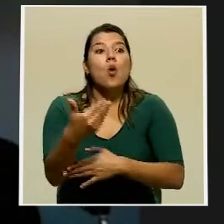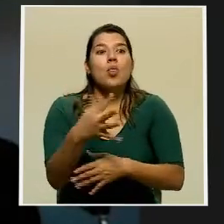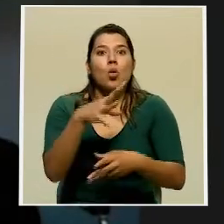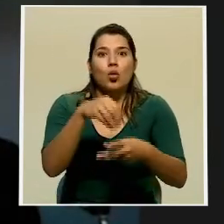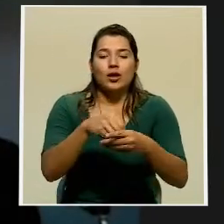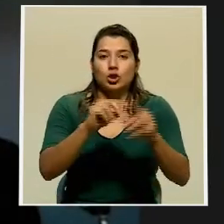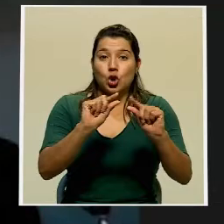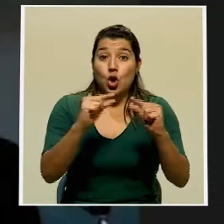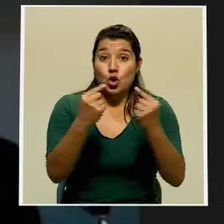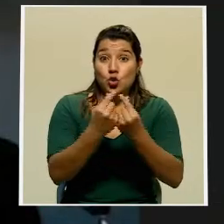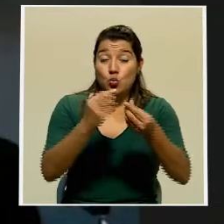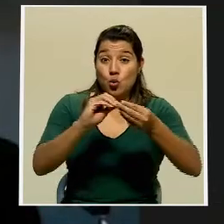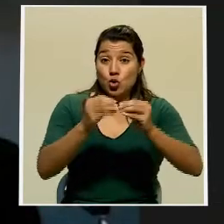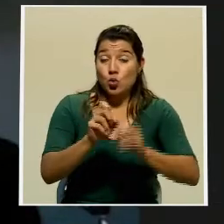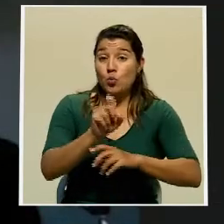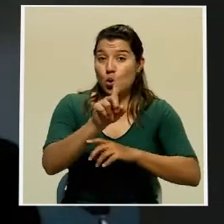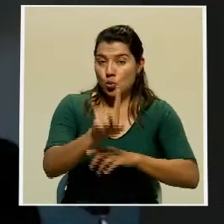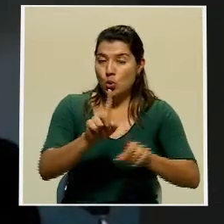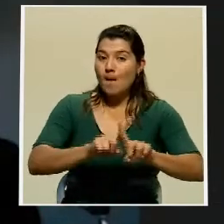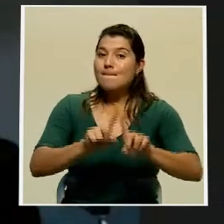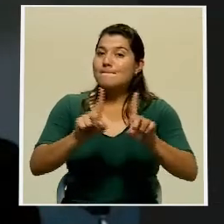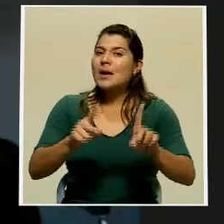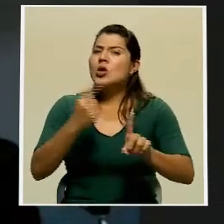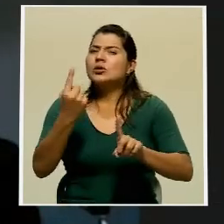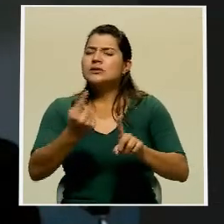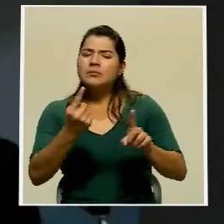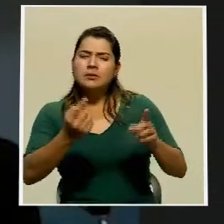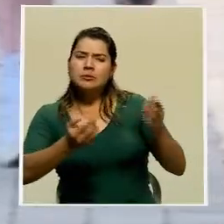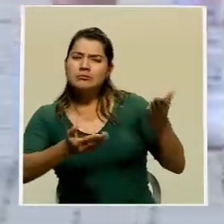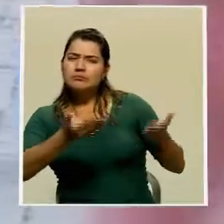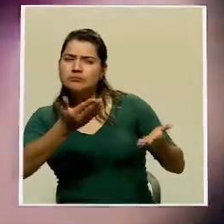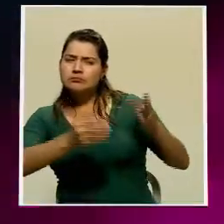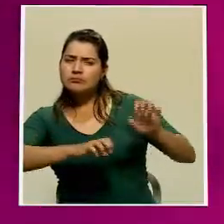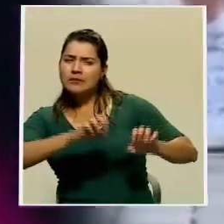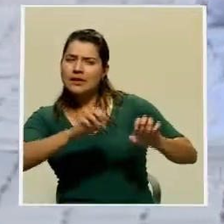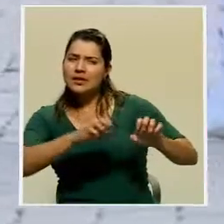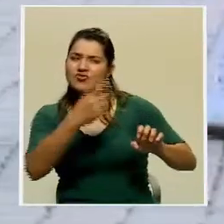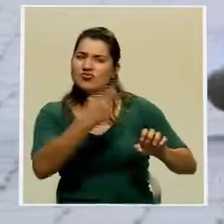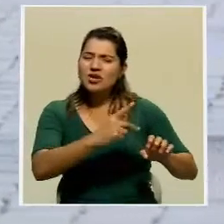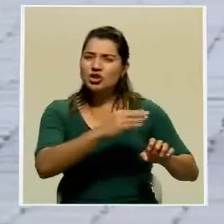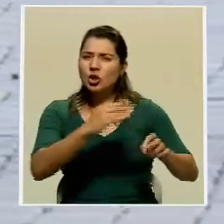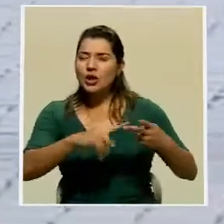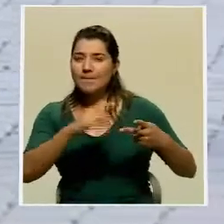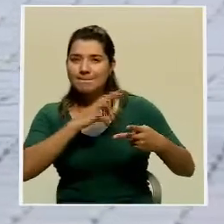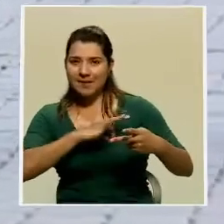y sobre todo poniendo en una balanza el riesgo-beneficio. Por otro lado,